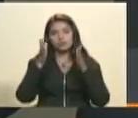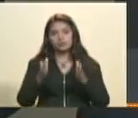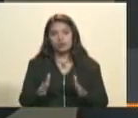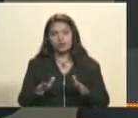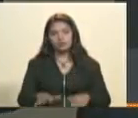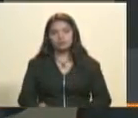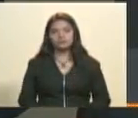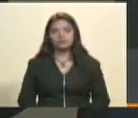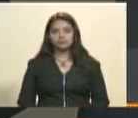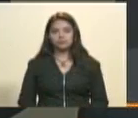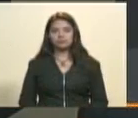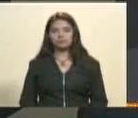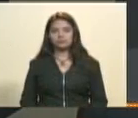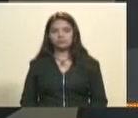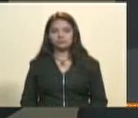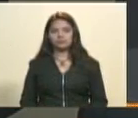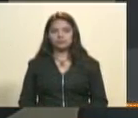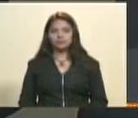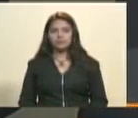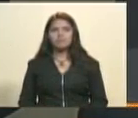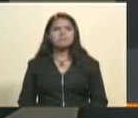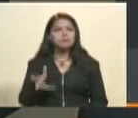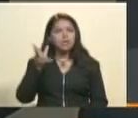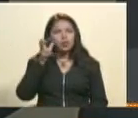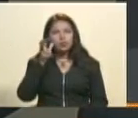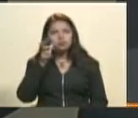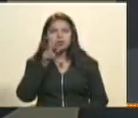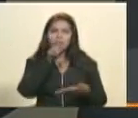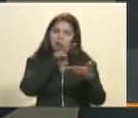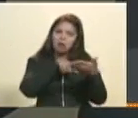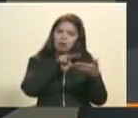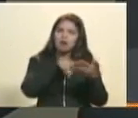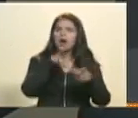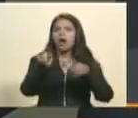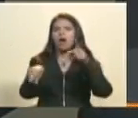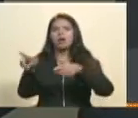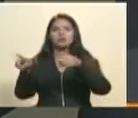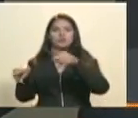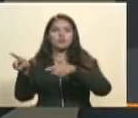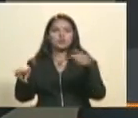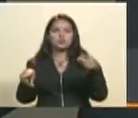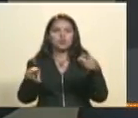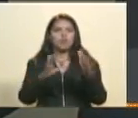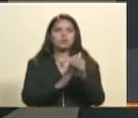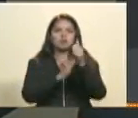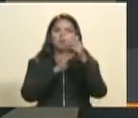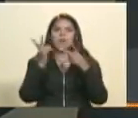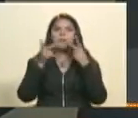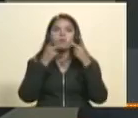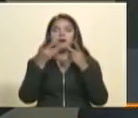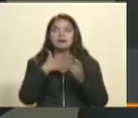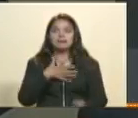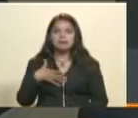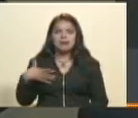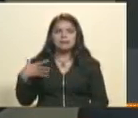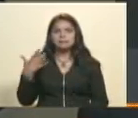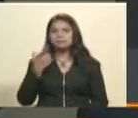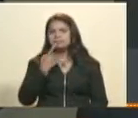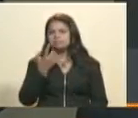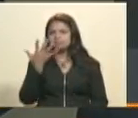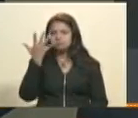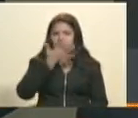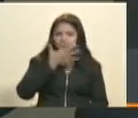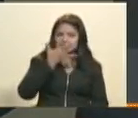de venezolanas. He leído, he escuchado que algunos actores políticos quieren poner en